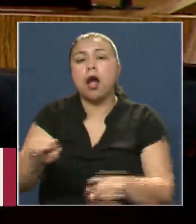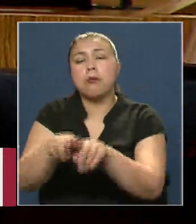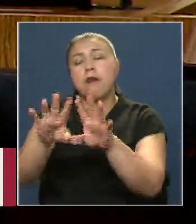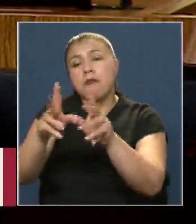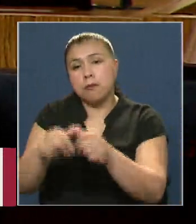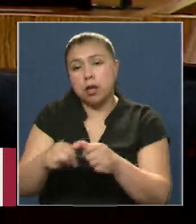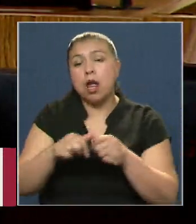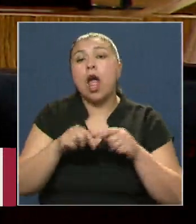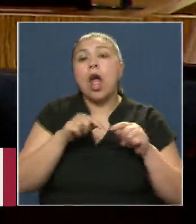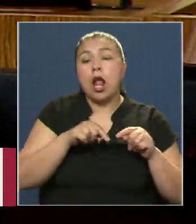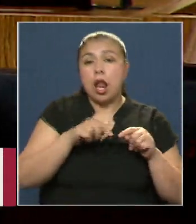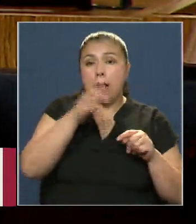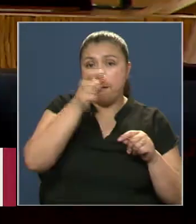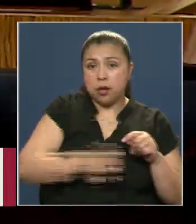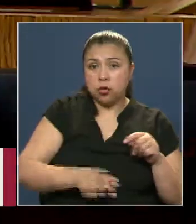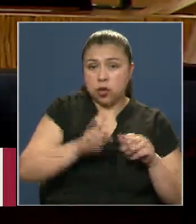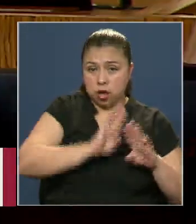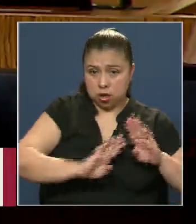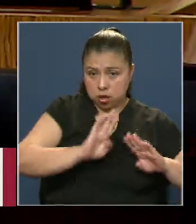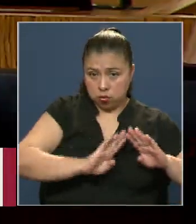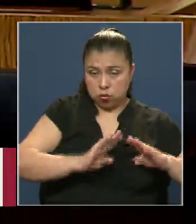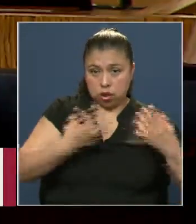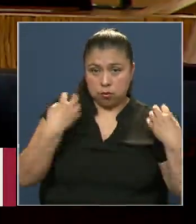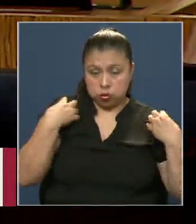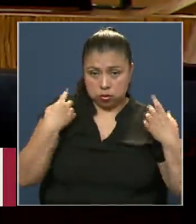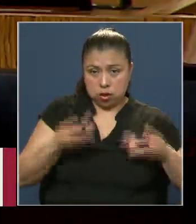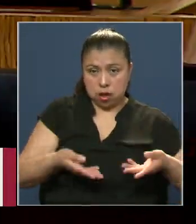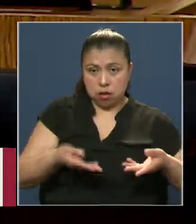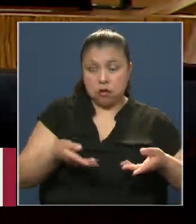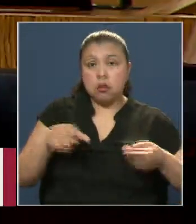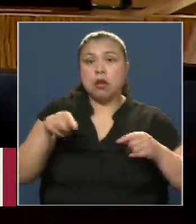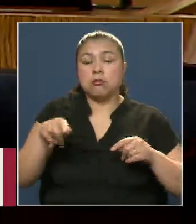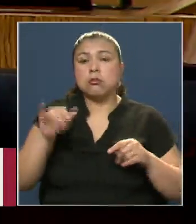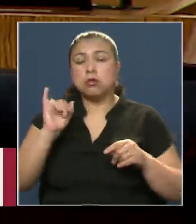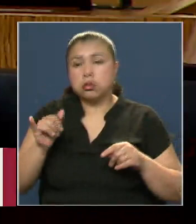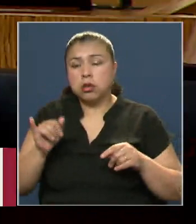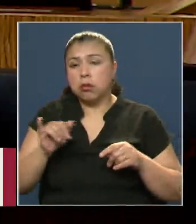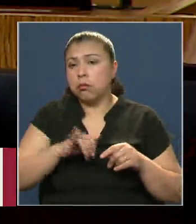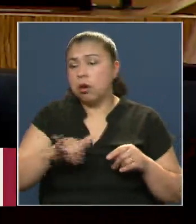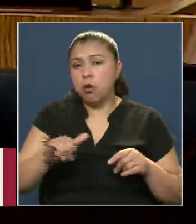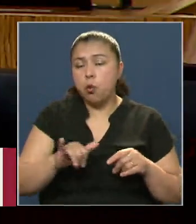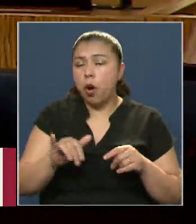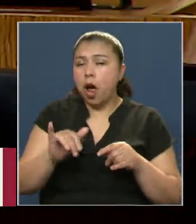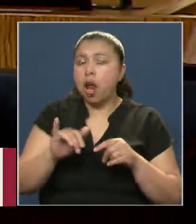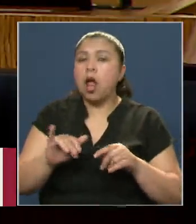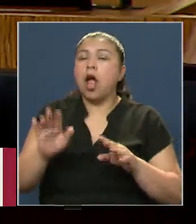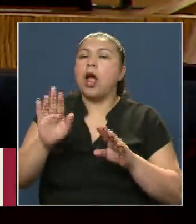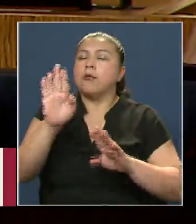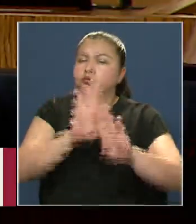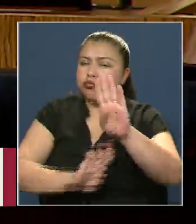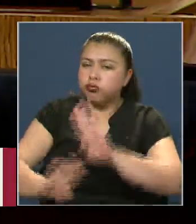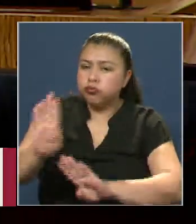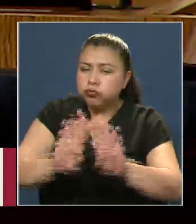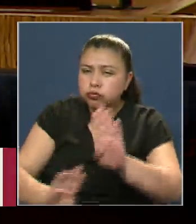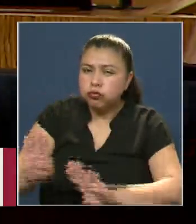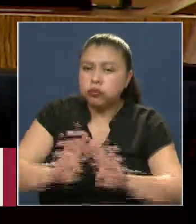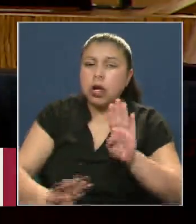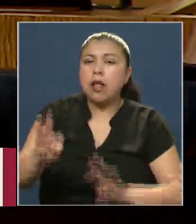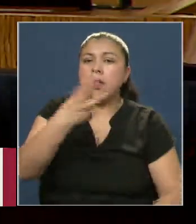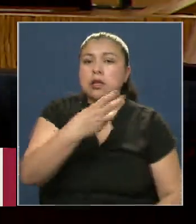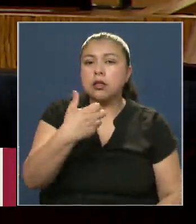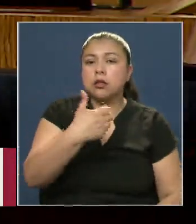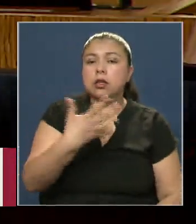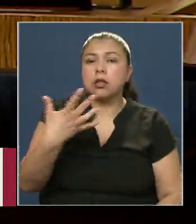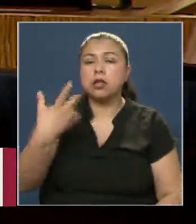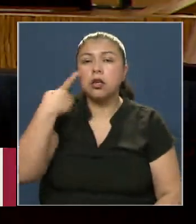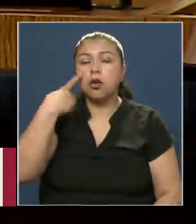a ser personas postradas, dedicadas exclusivamente los 365 días